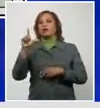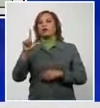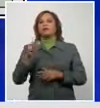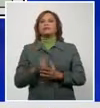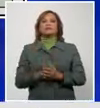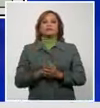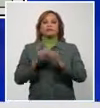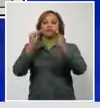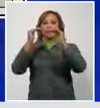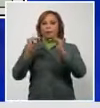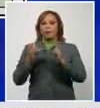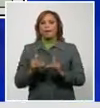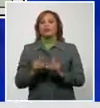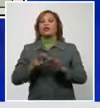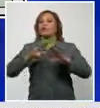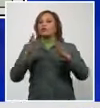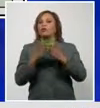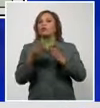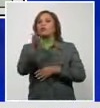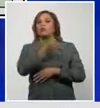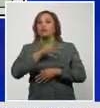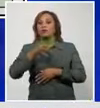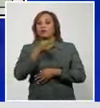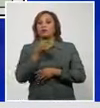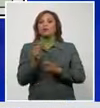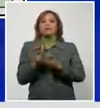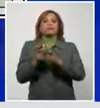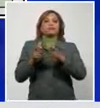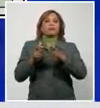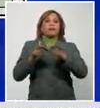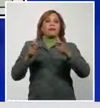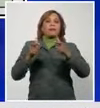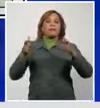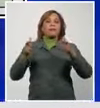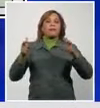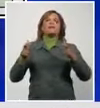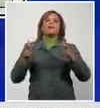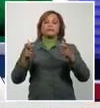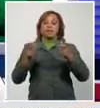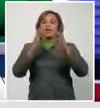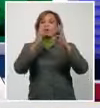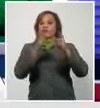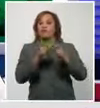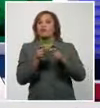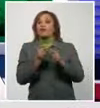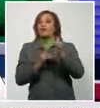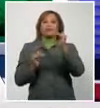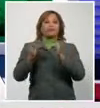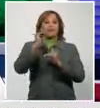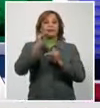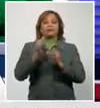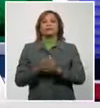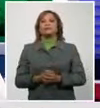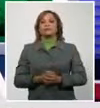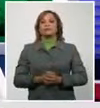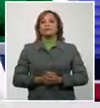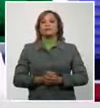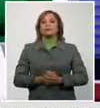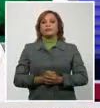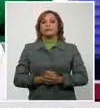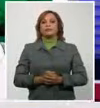los municipios que han ido aportando el mayor número de casos confirmados en los últimos 15 días.